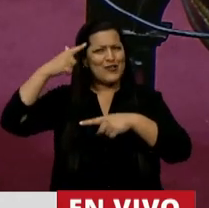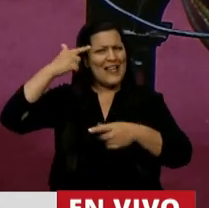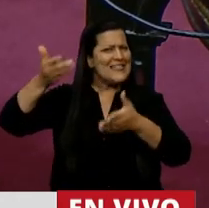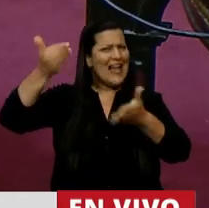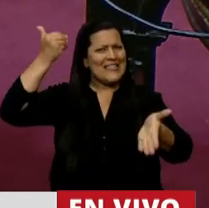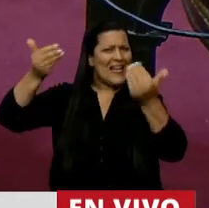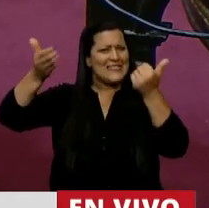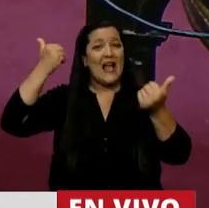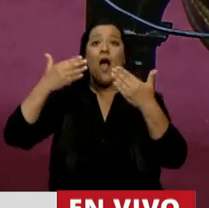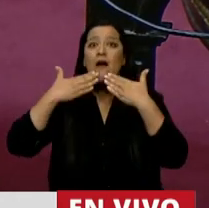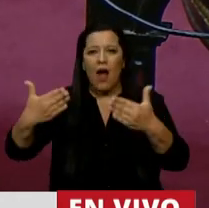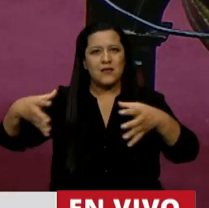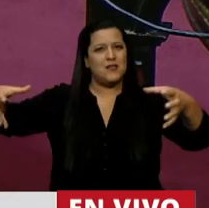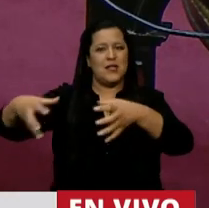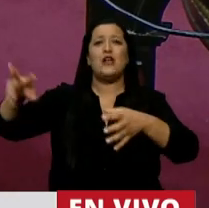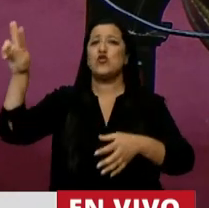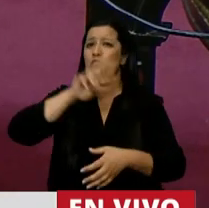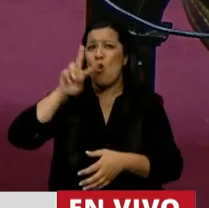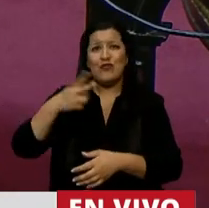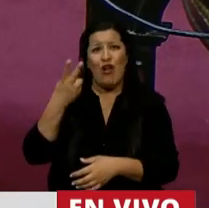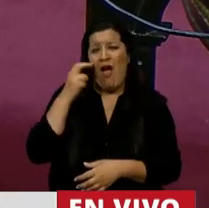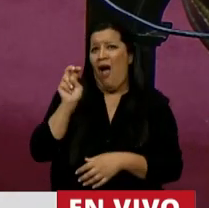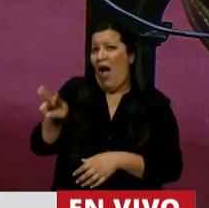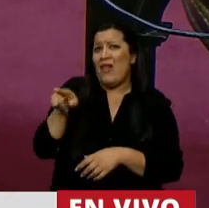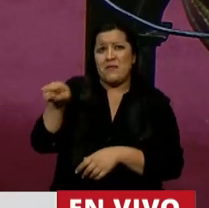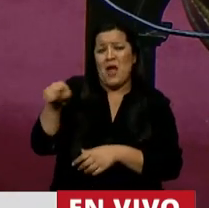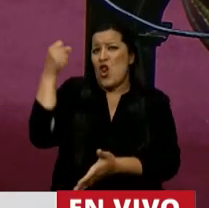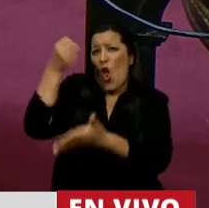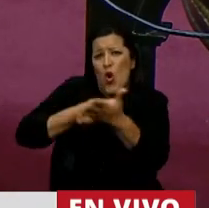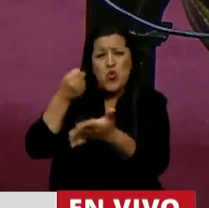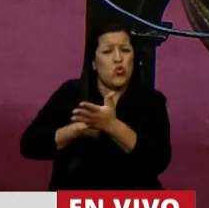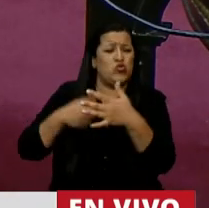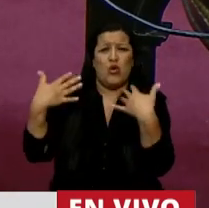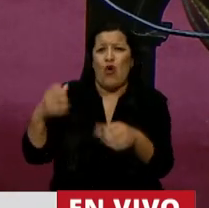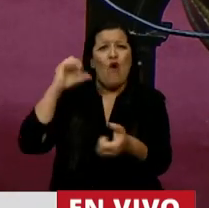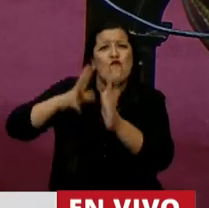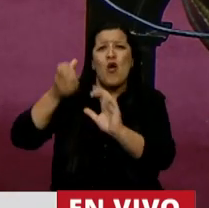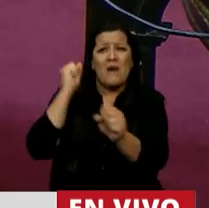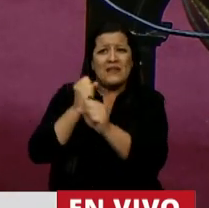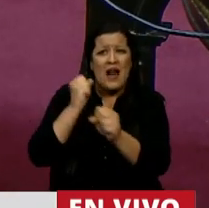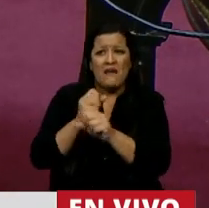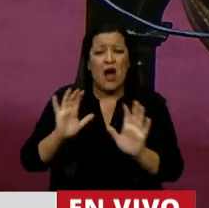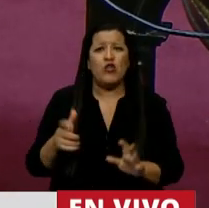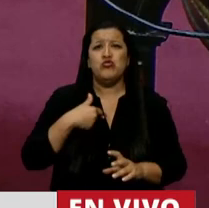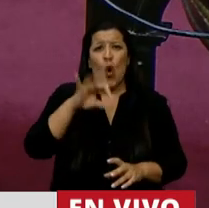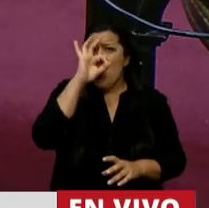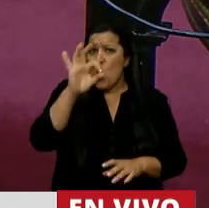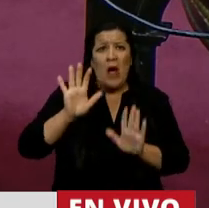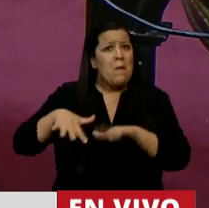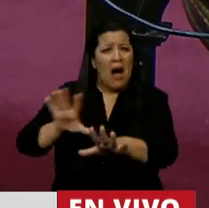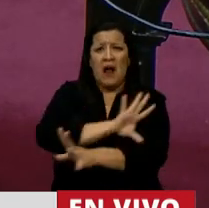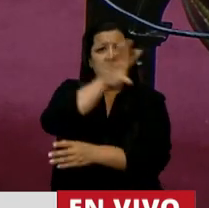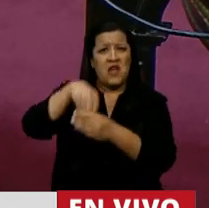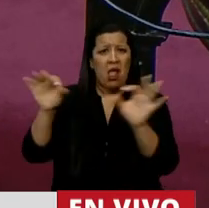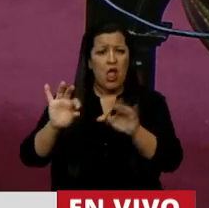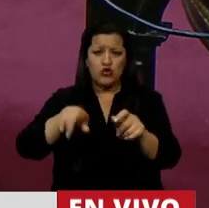mujeres que forman parte de un colectivo que yo admiro la lucha y la militancia que tienen y cómo trabajan, a pesar de que nunca fui a una marcha y a pesar de que ahora no